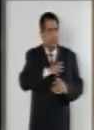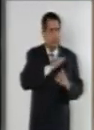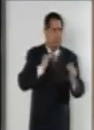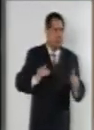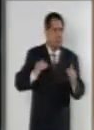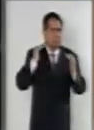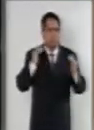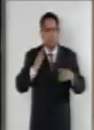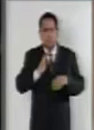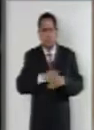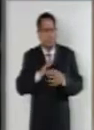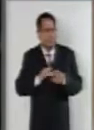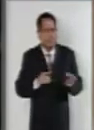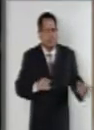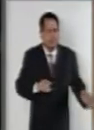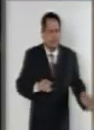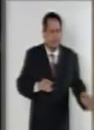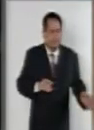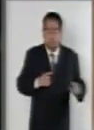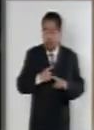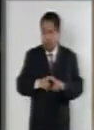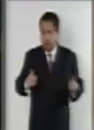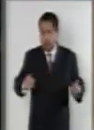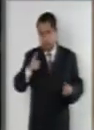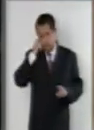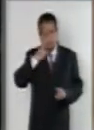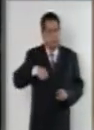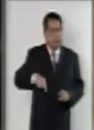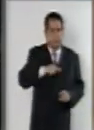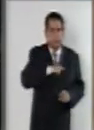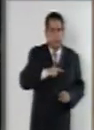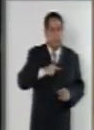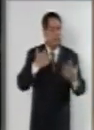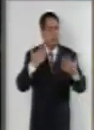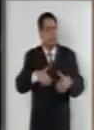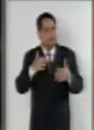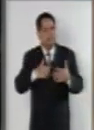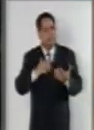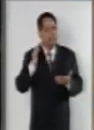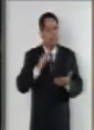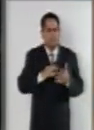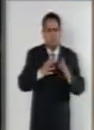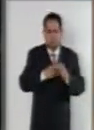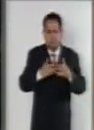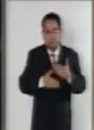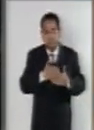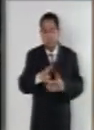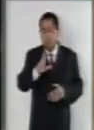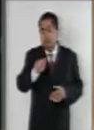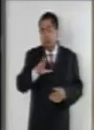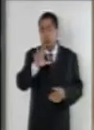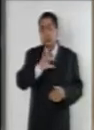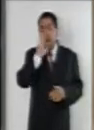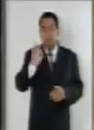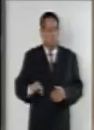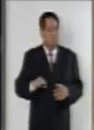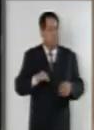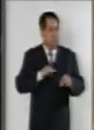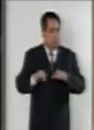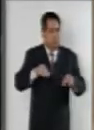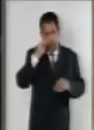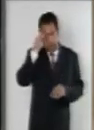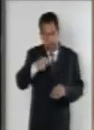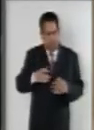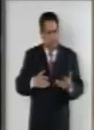de por sí privilegiada? Y en cambio a las pequeñas y medianas empresas que generan el 85% del empleo en